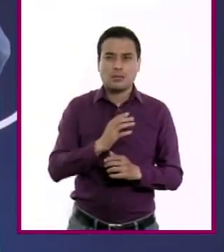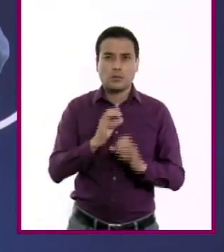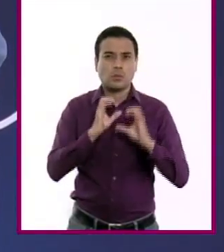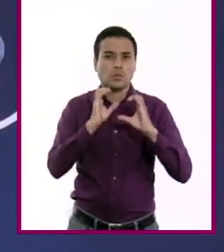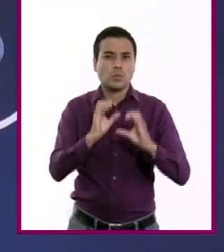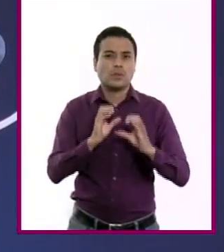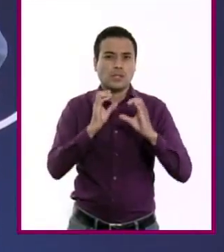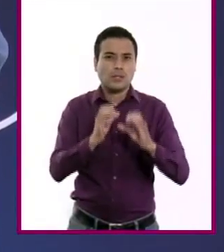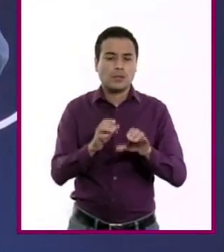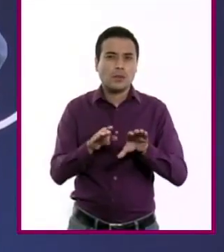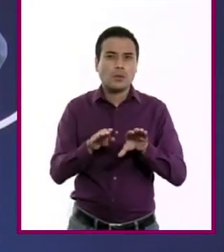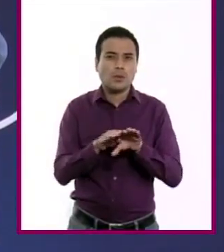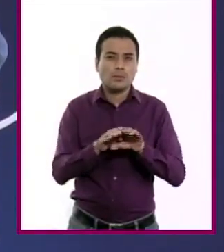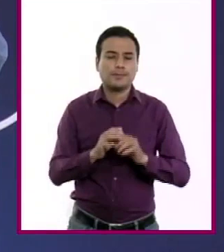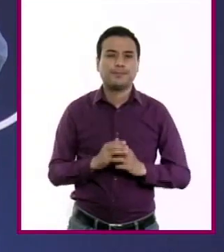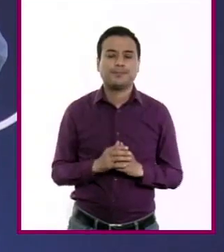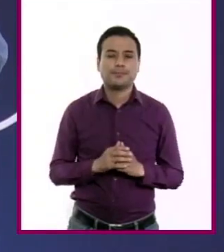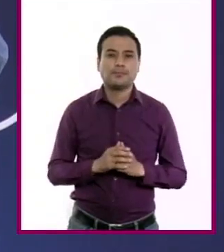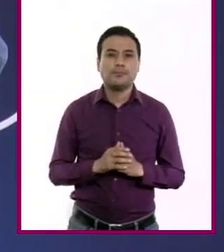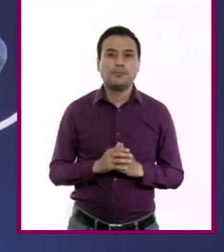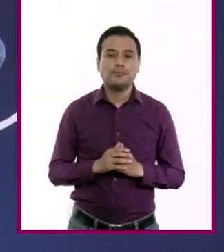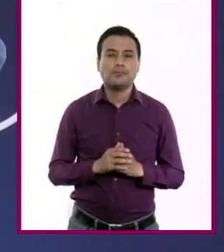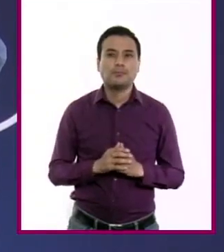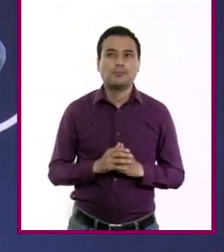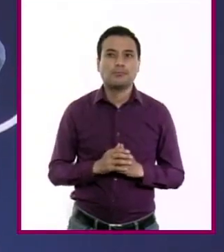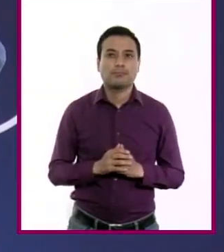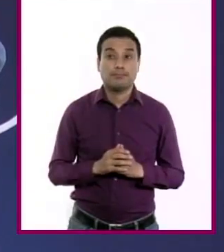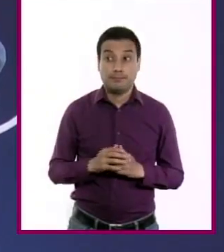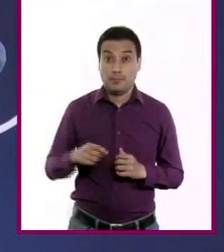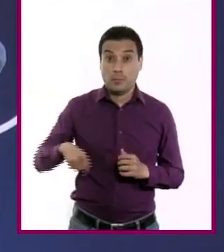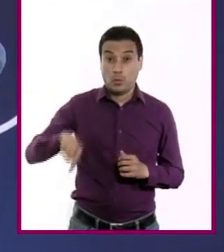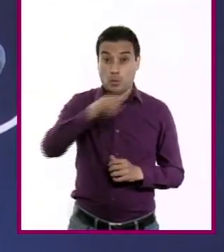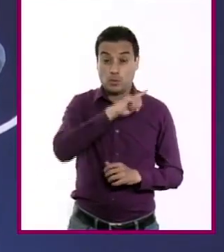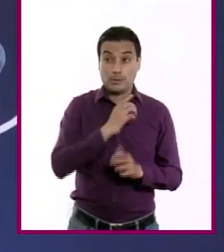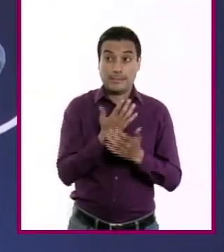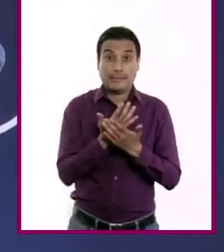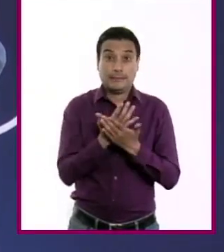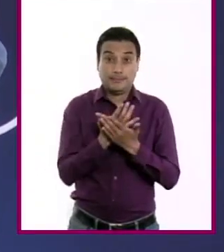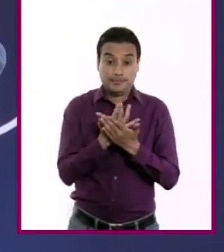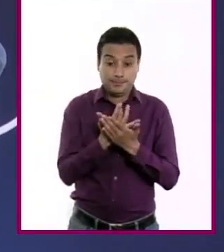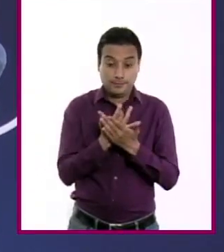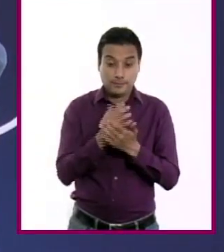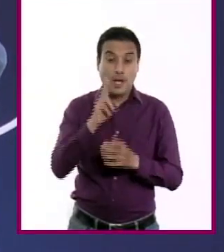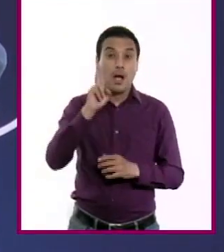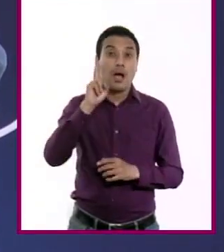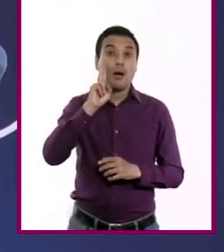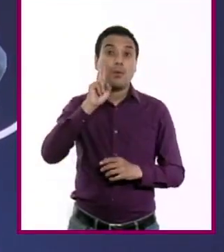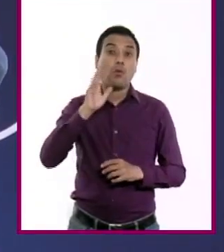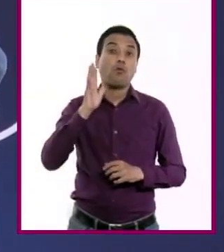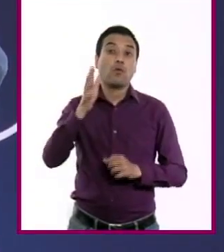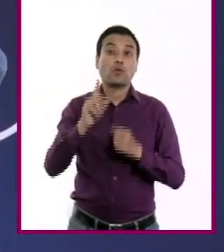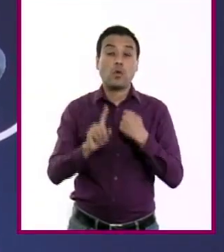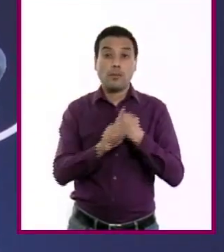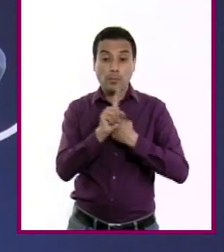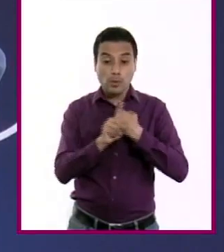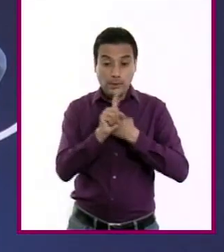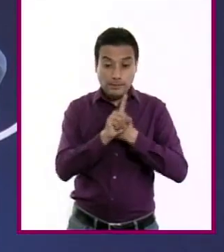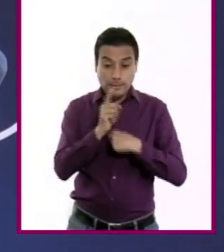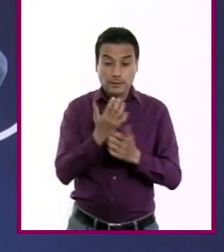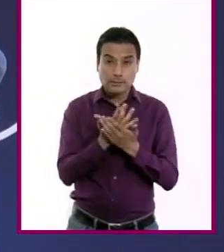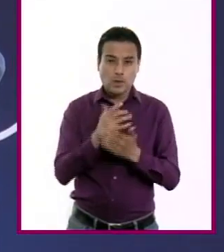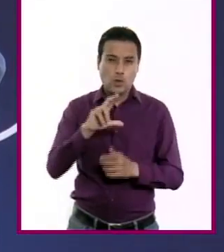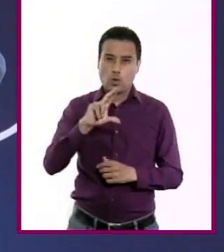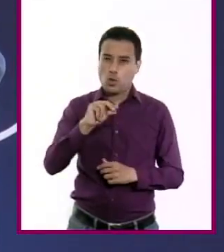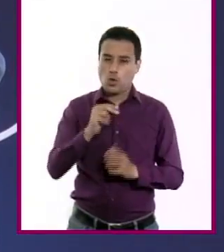Pues no podemos como esperarnos a que algo pase, ¿no? Siempre hay que estar previniendo las cosas.